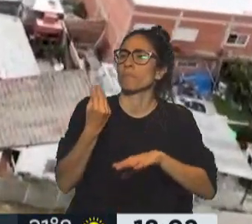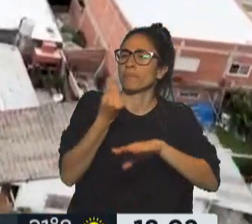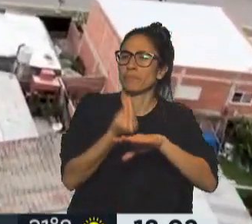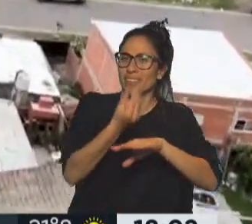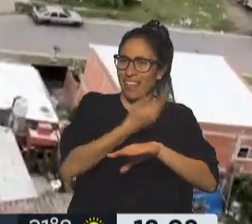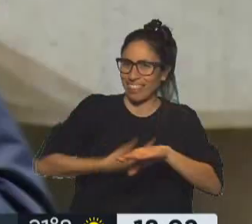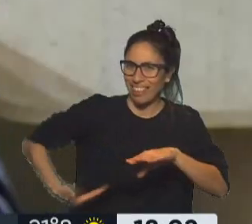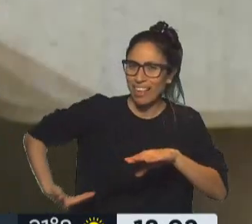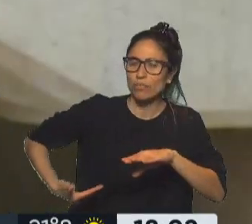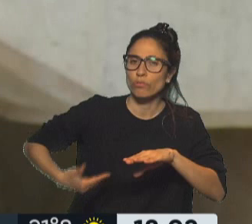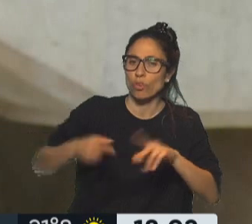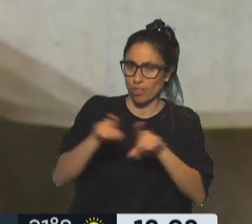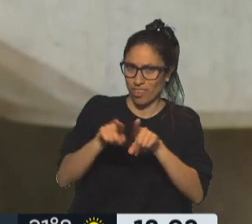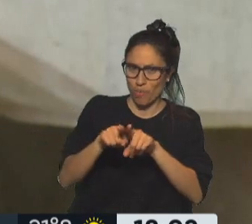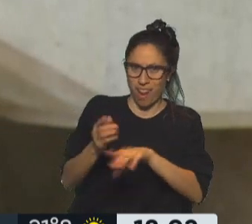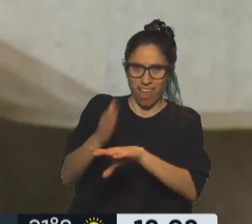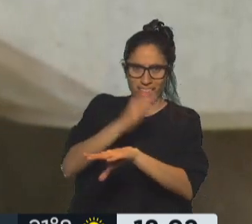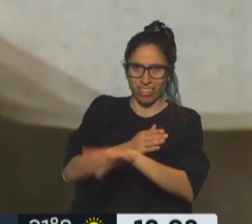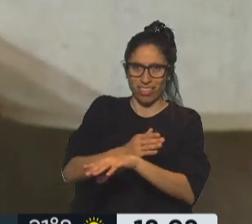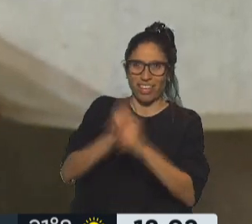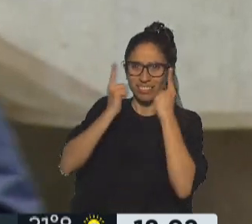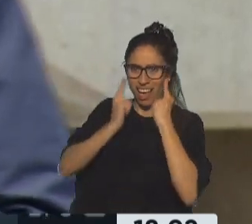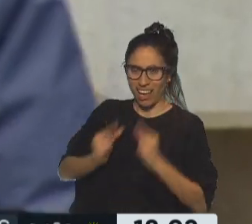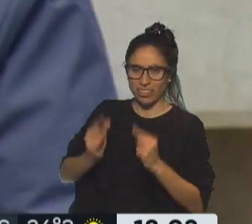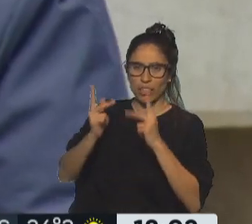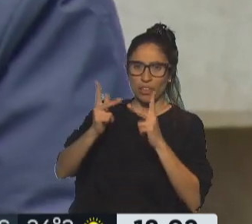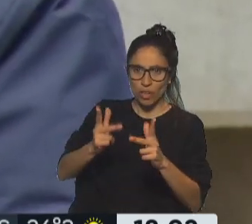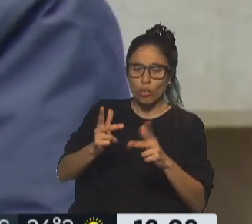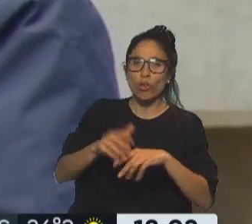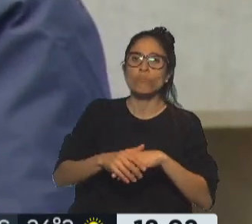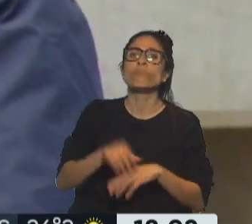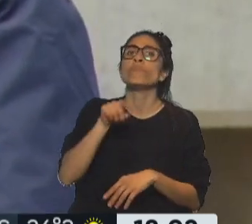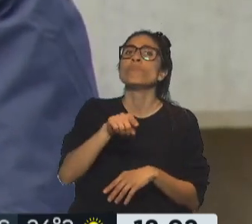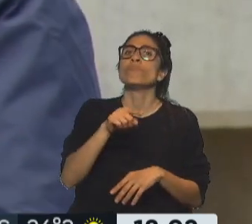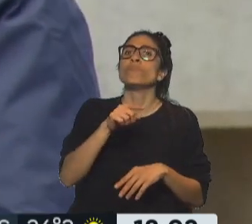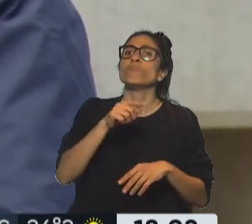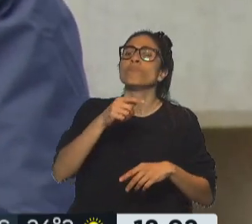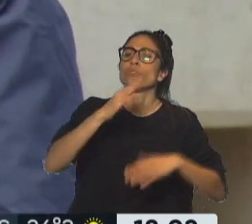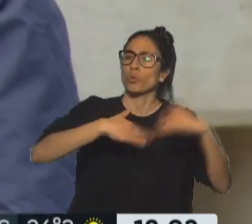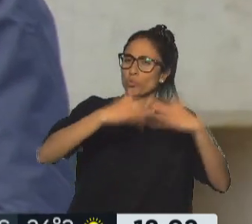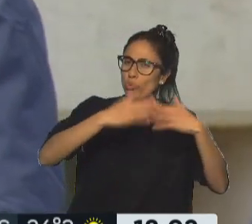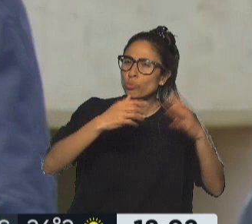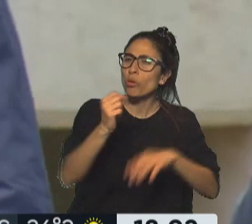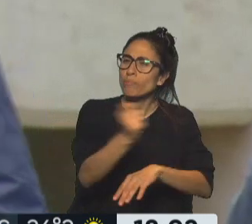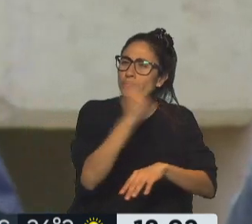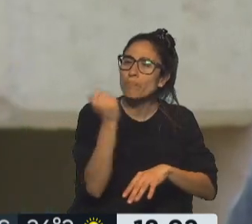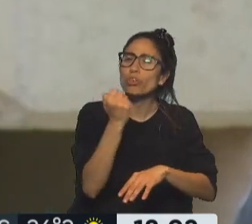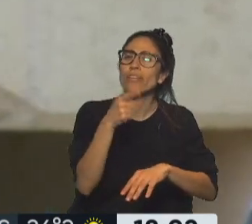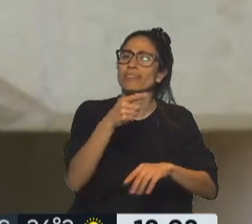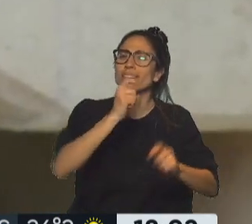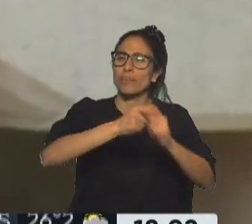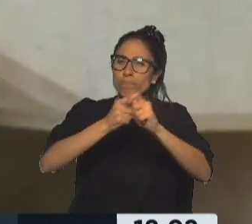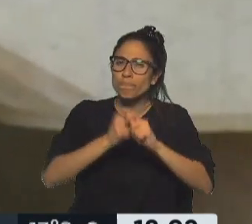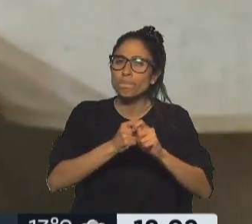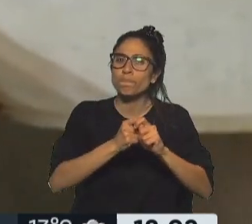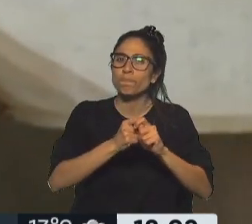los 26 bajo nivel que se están construyendo en el gran Buenos Aires sino que